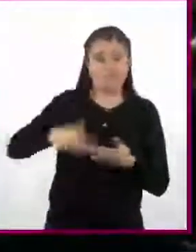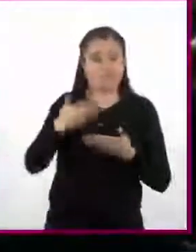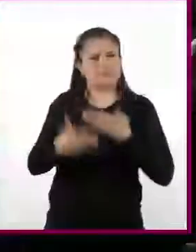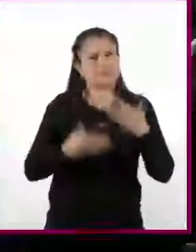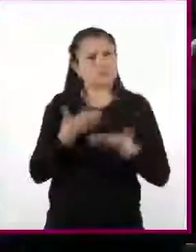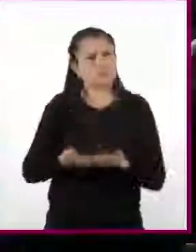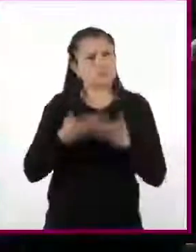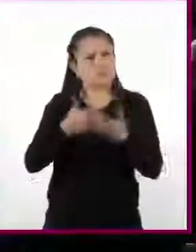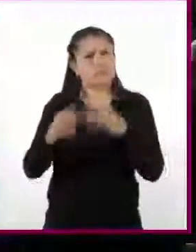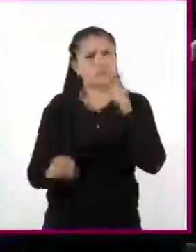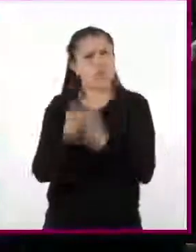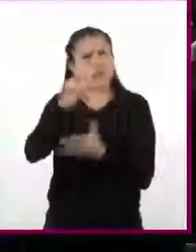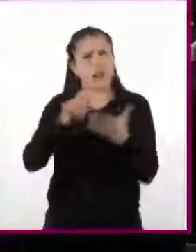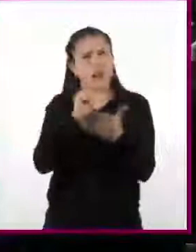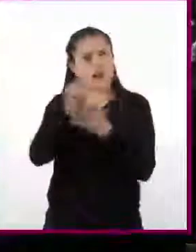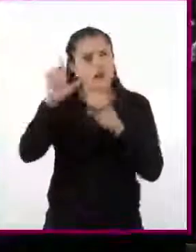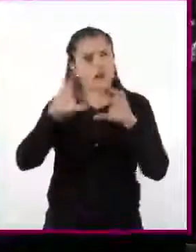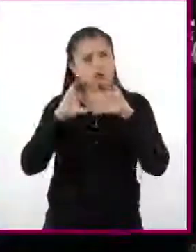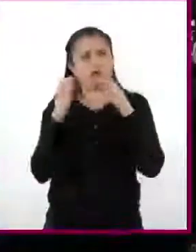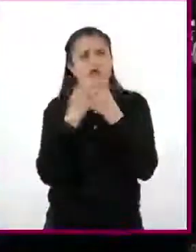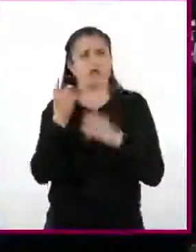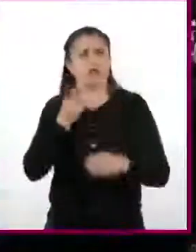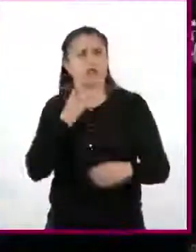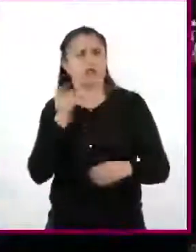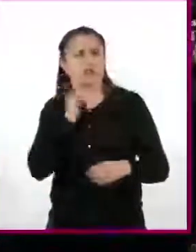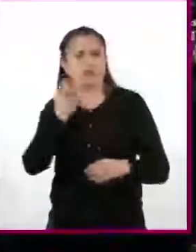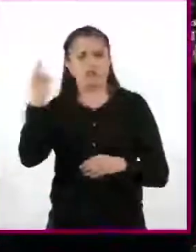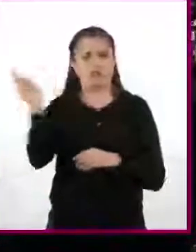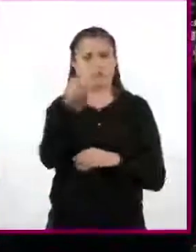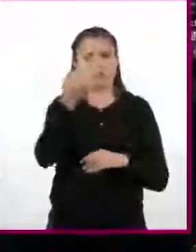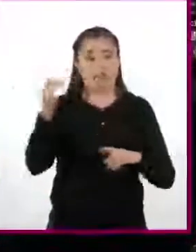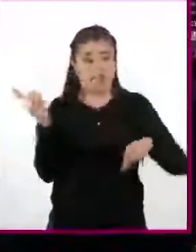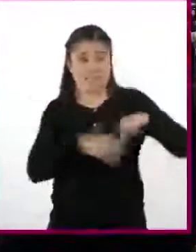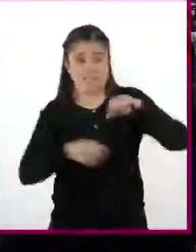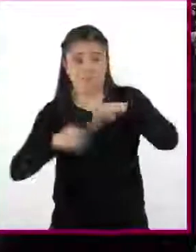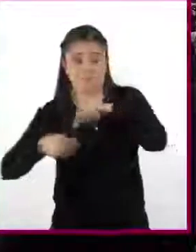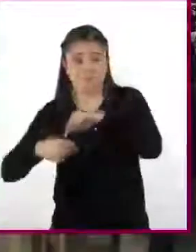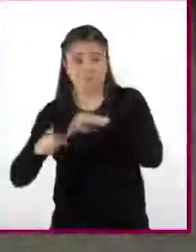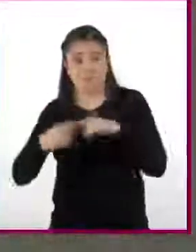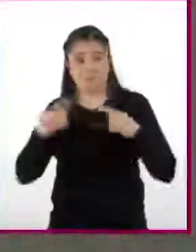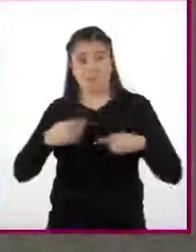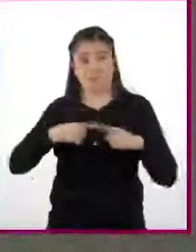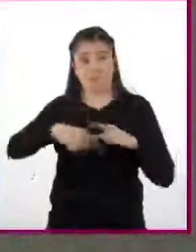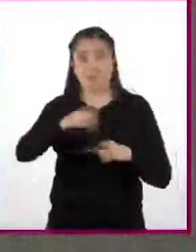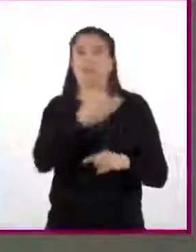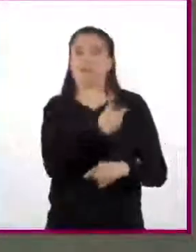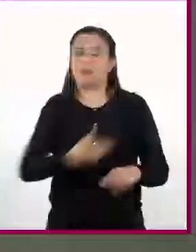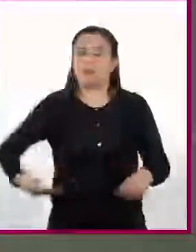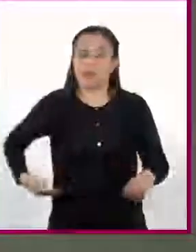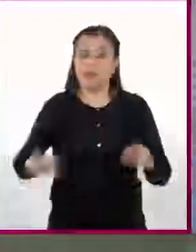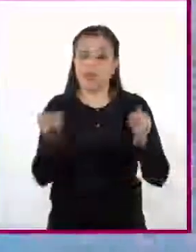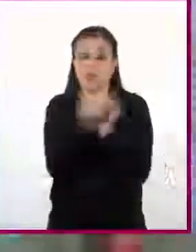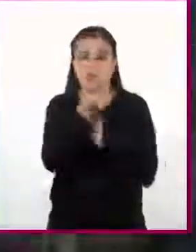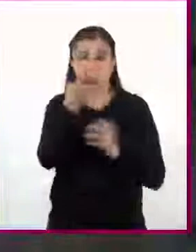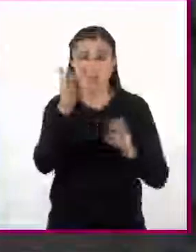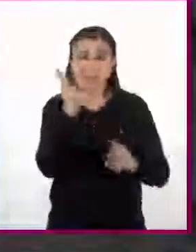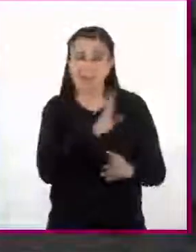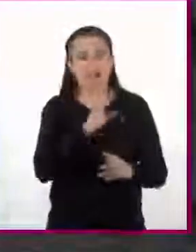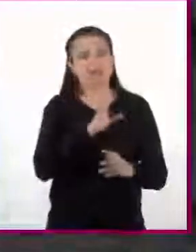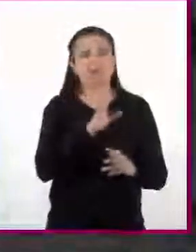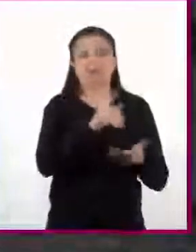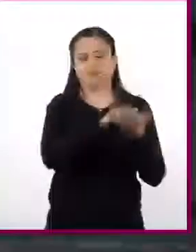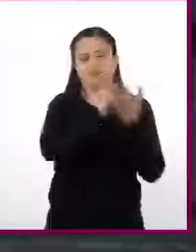una iniciativa ante el Congreso Federal que busca que la revocación de mandato aplique para el presidente de la República,